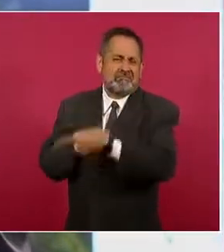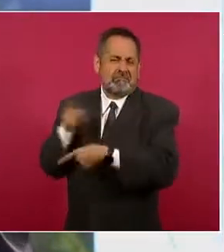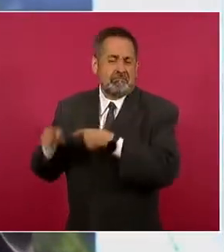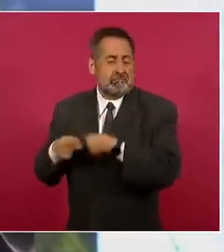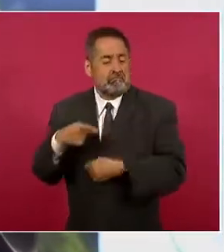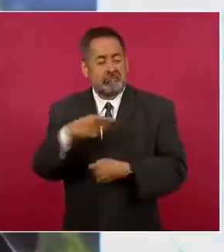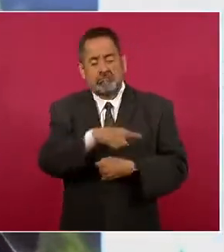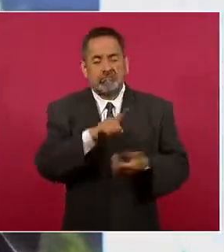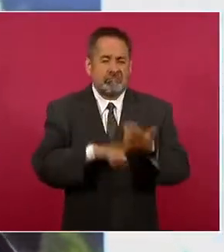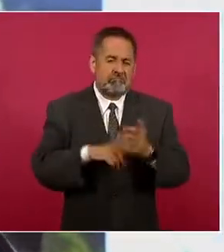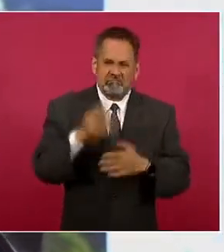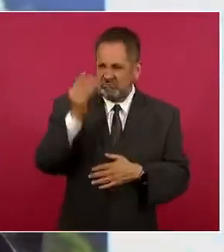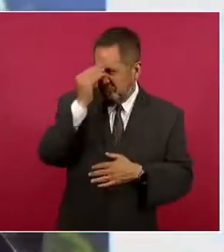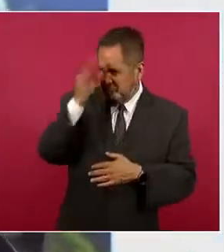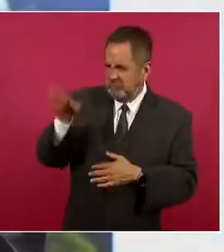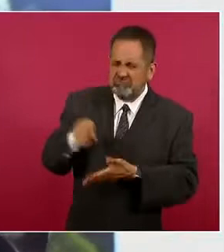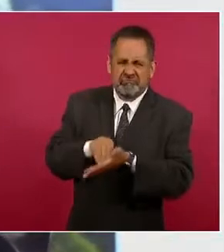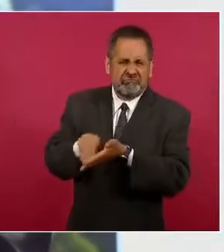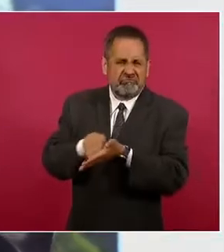calumnias.